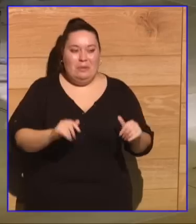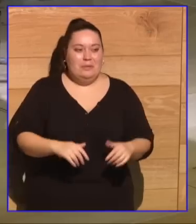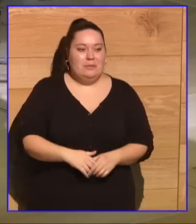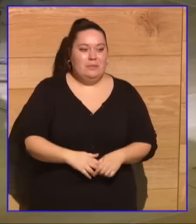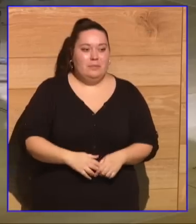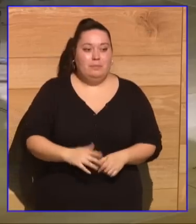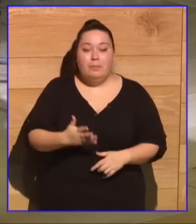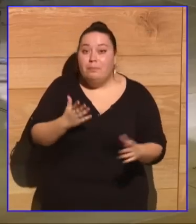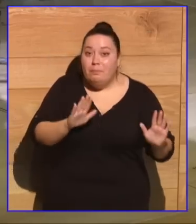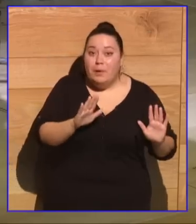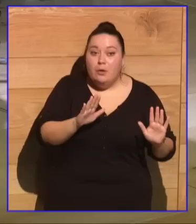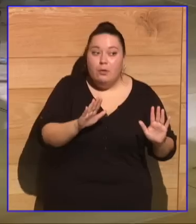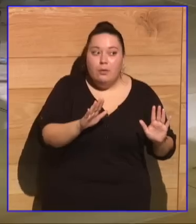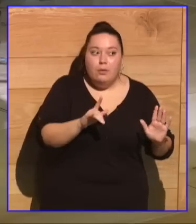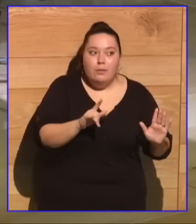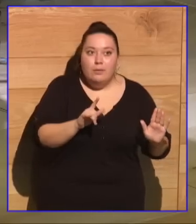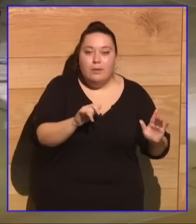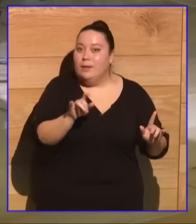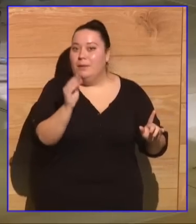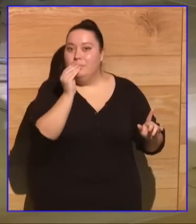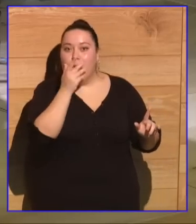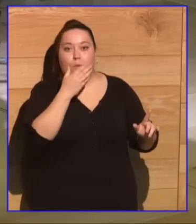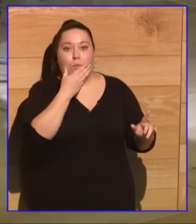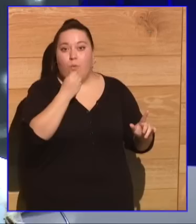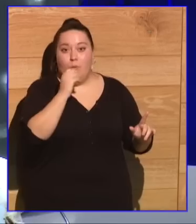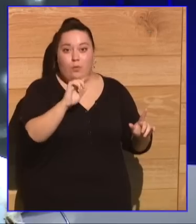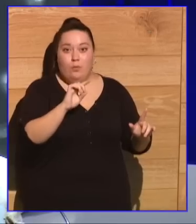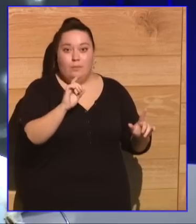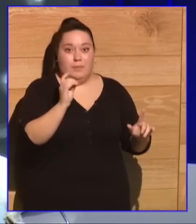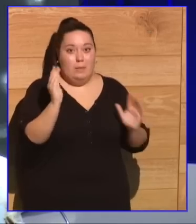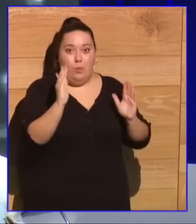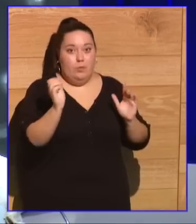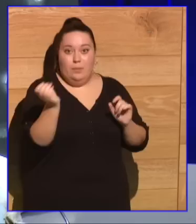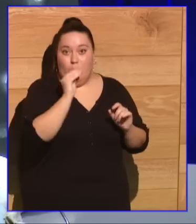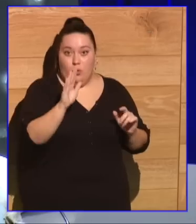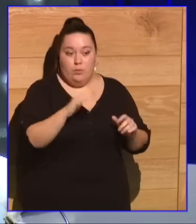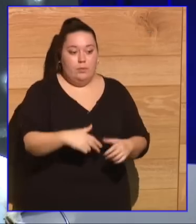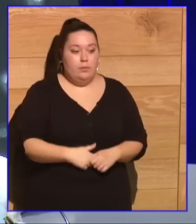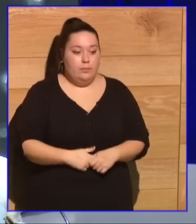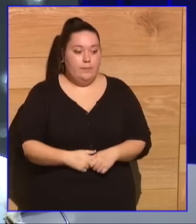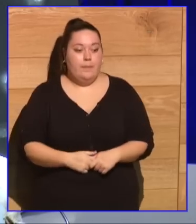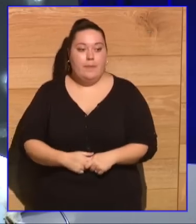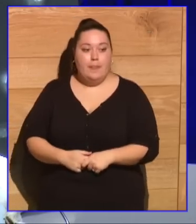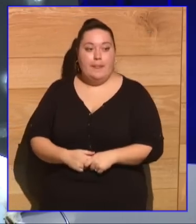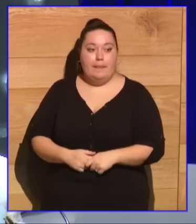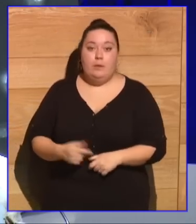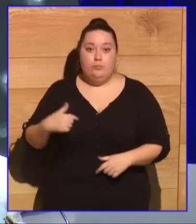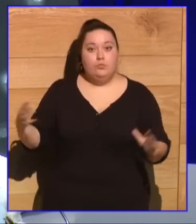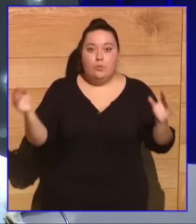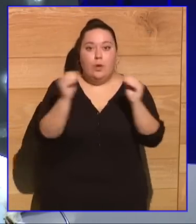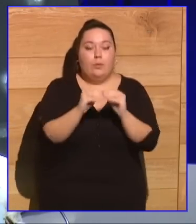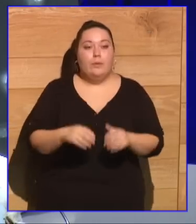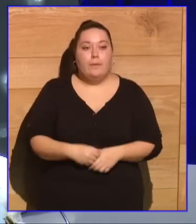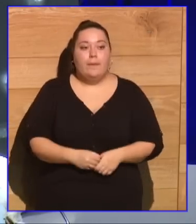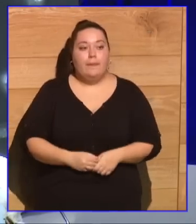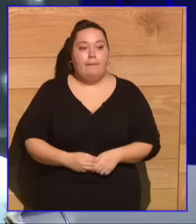está más guapo. ¿Verdad que no? No, pero es un hecho. O sea, y estoy completamente de acuerdo con lo que dijiste al principio. El que